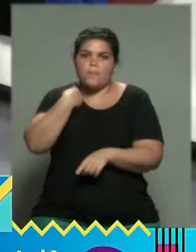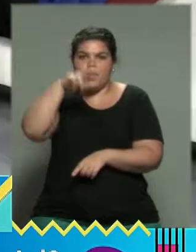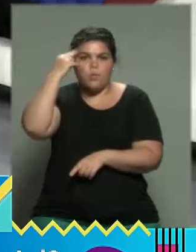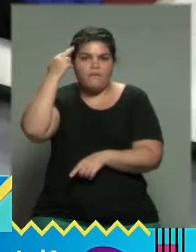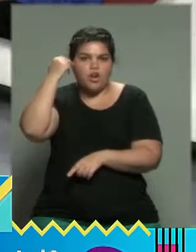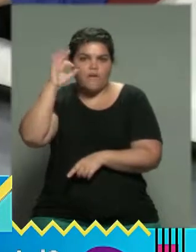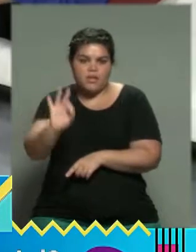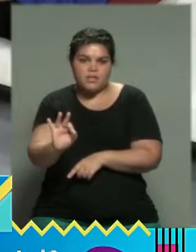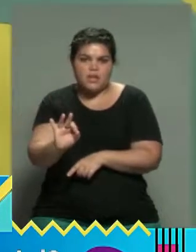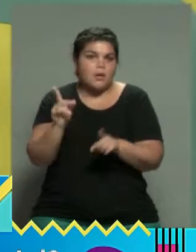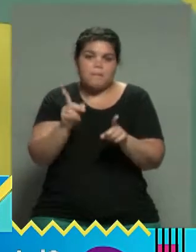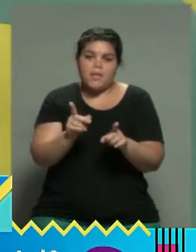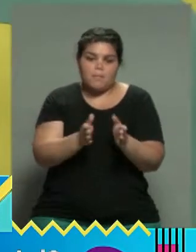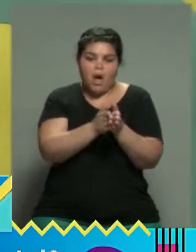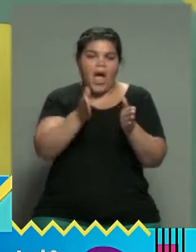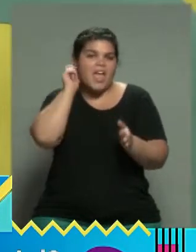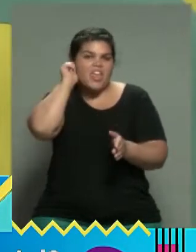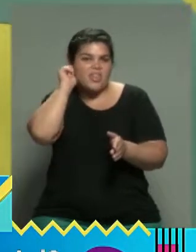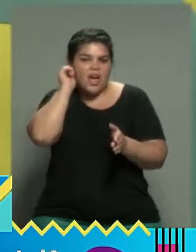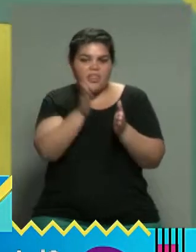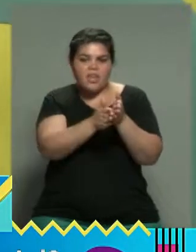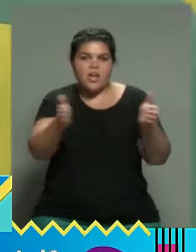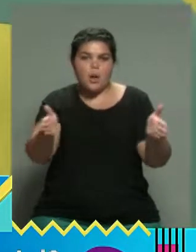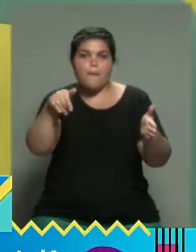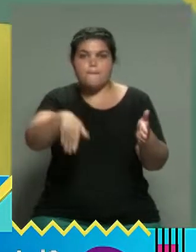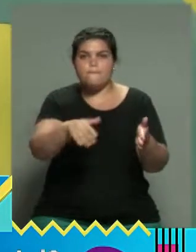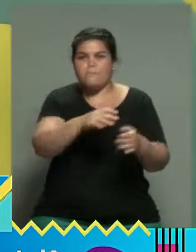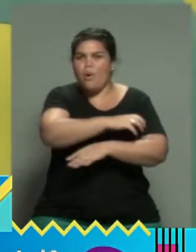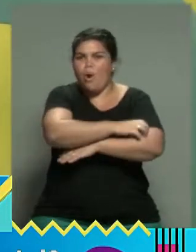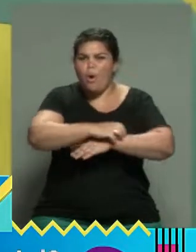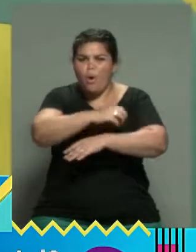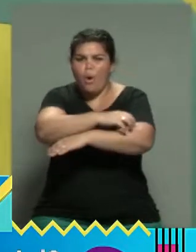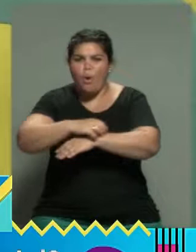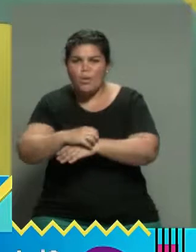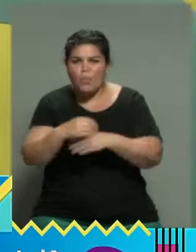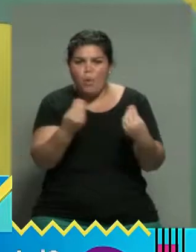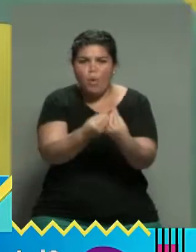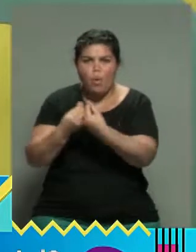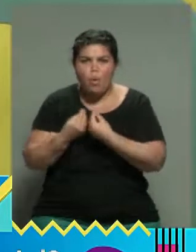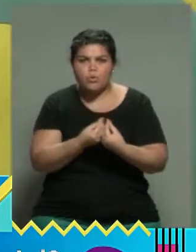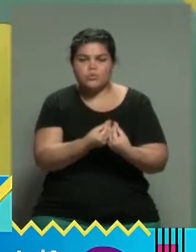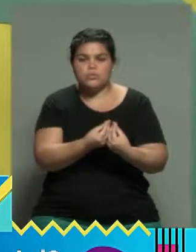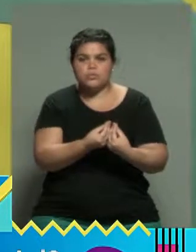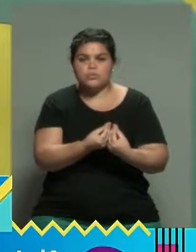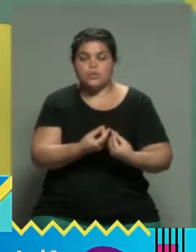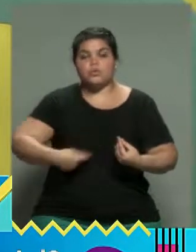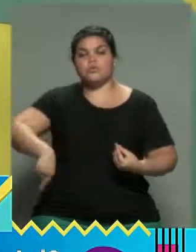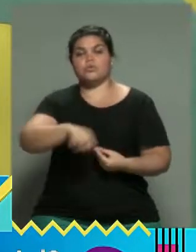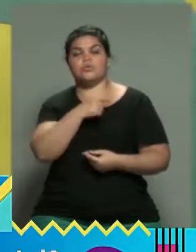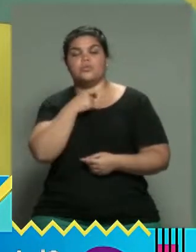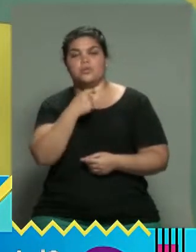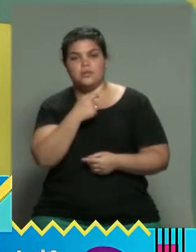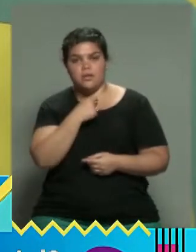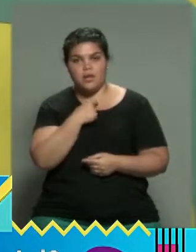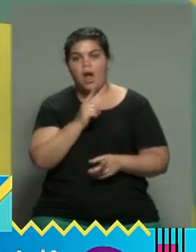Esto, generación de pobreza a partir de las medidas económicas que se están tomando. Entonces, nosotros lo que buscamos, por lo menos más allá de